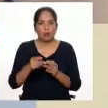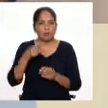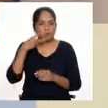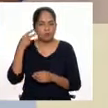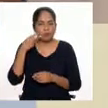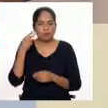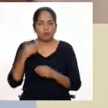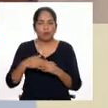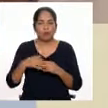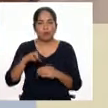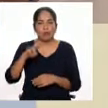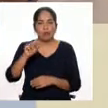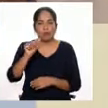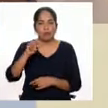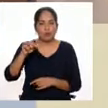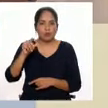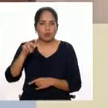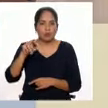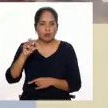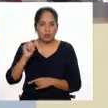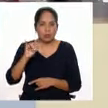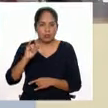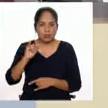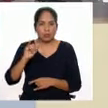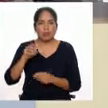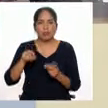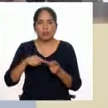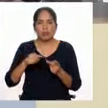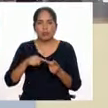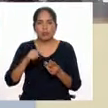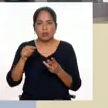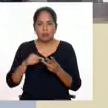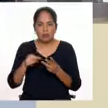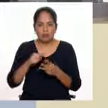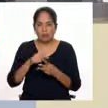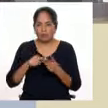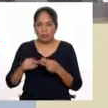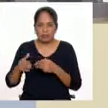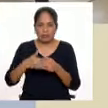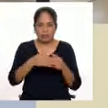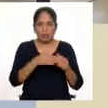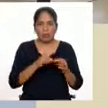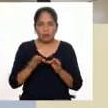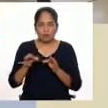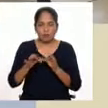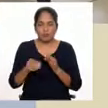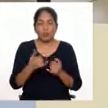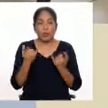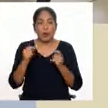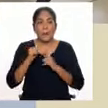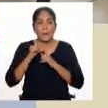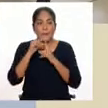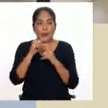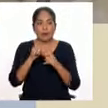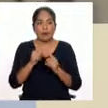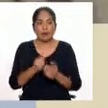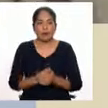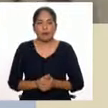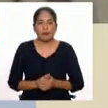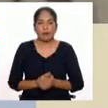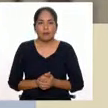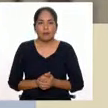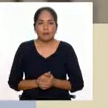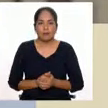de Raimondi, Tahuanía, Sepahua y Yurúa. En estos momentos hace uso de la palabra el